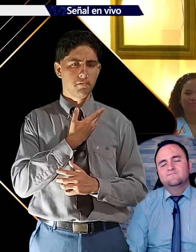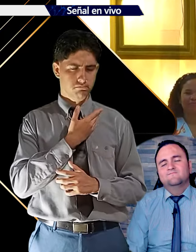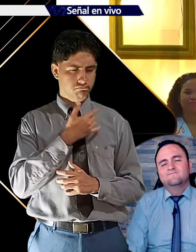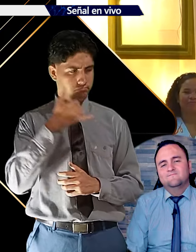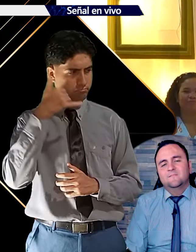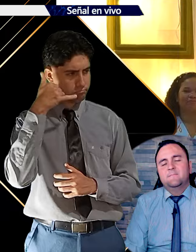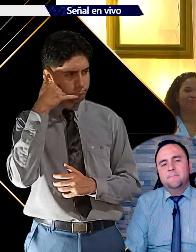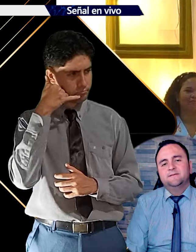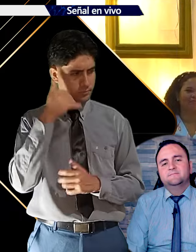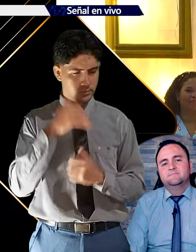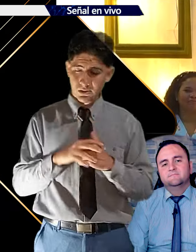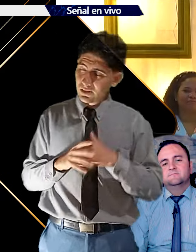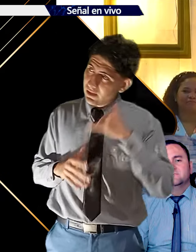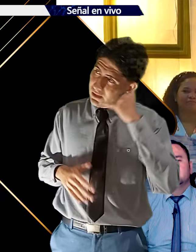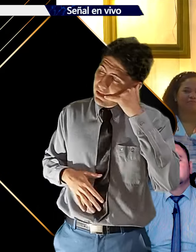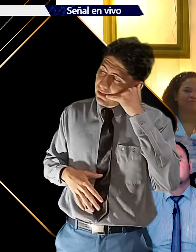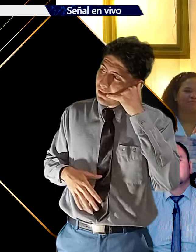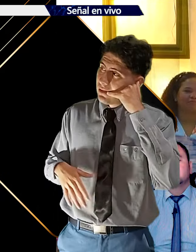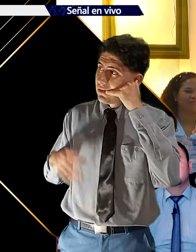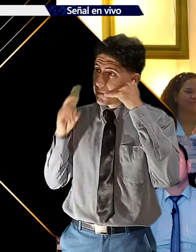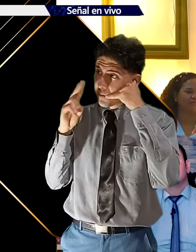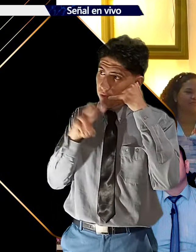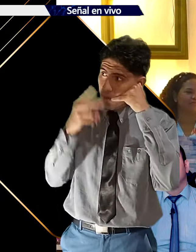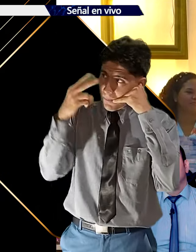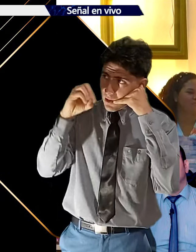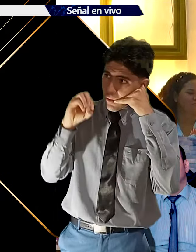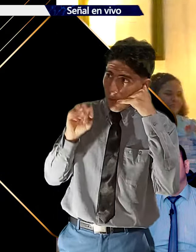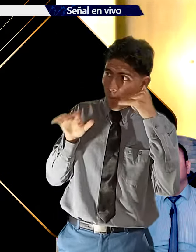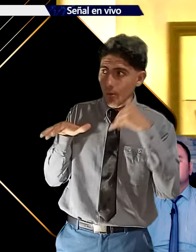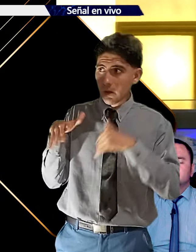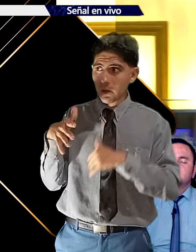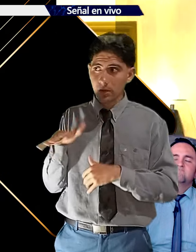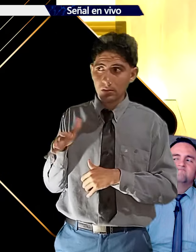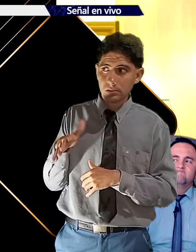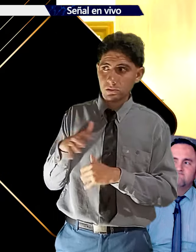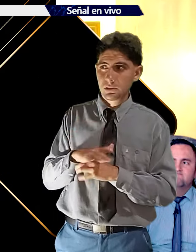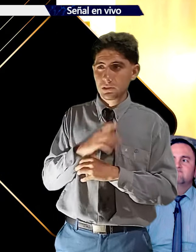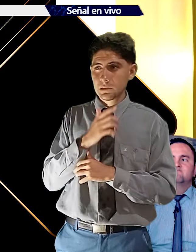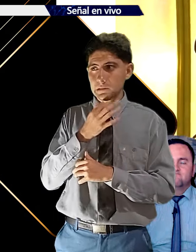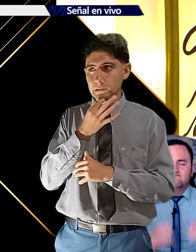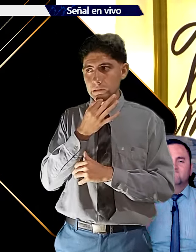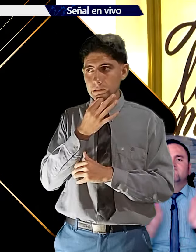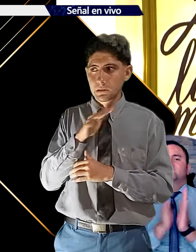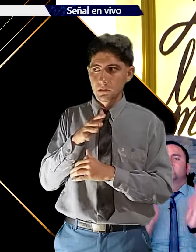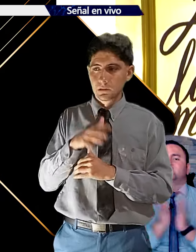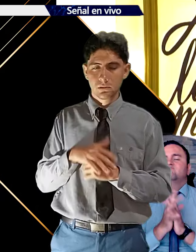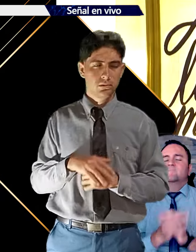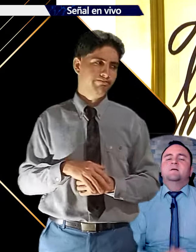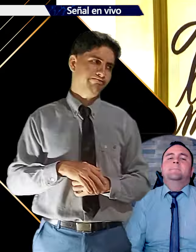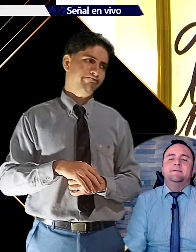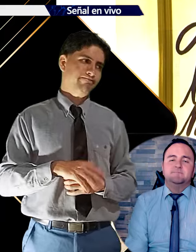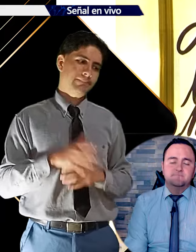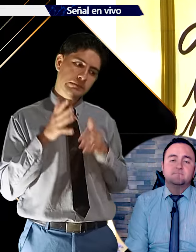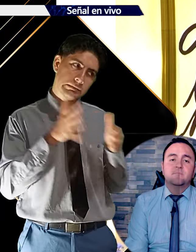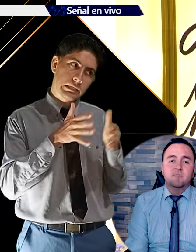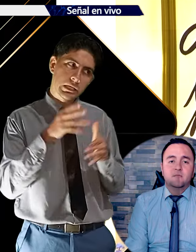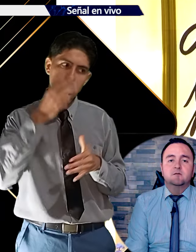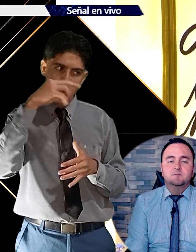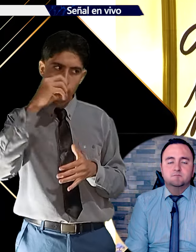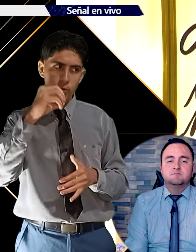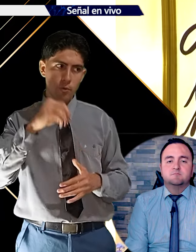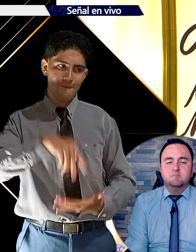Pero escúcheme esto. Una mamá me llama, me dice, hermana, yo estoy notando a mi hijo como amaneradito. Ay,